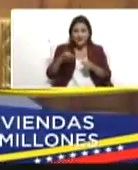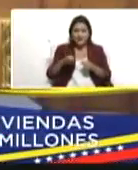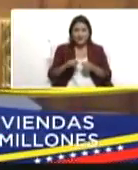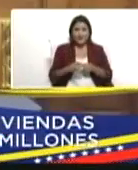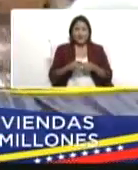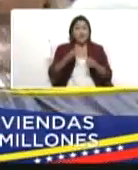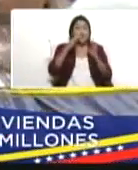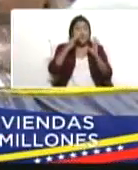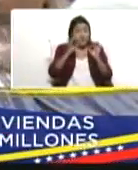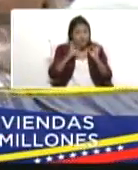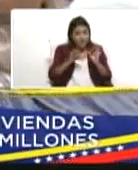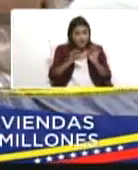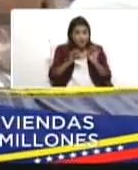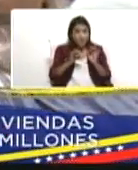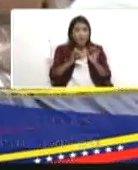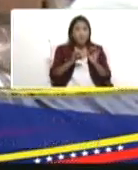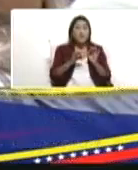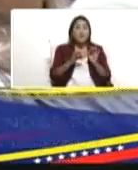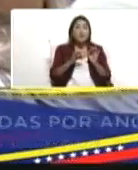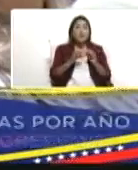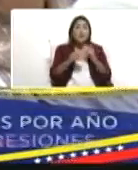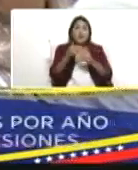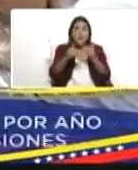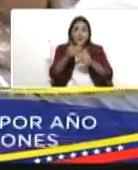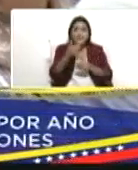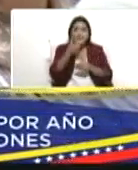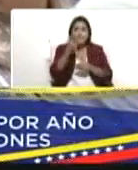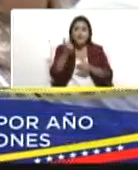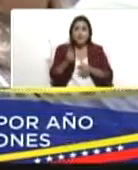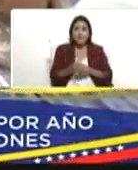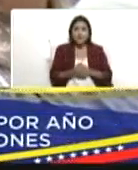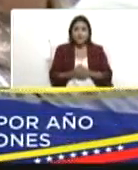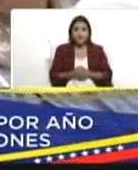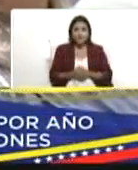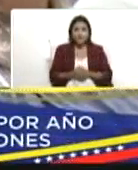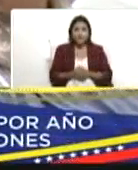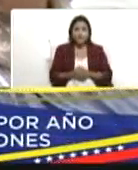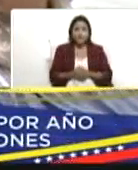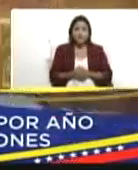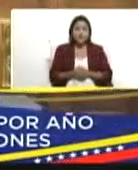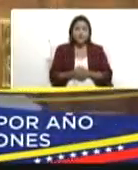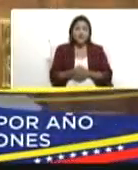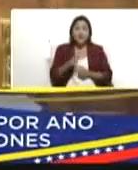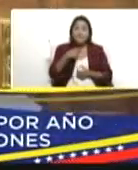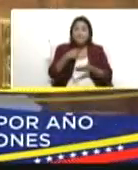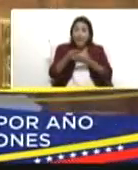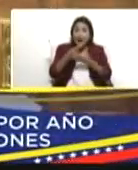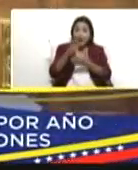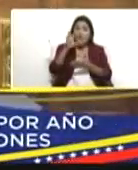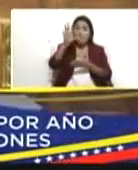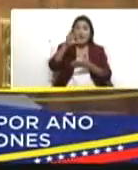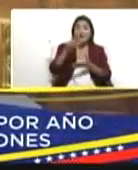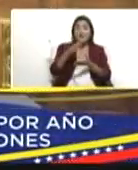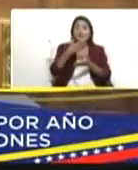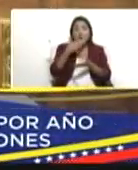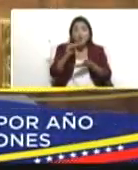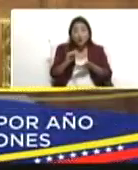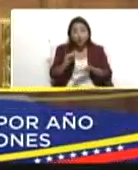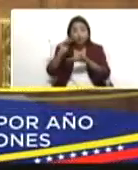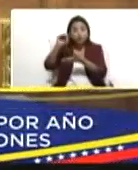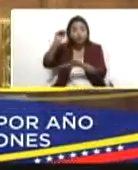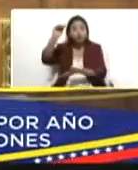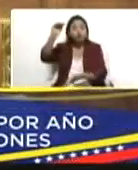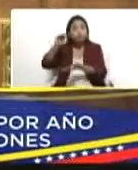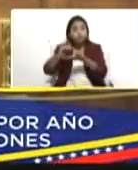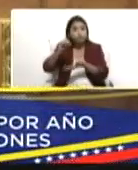la lupa para mejorar el sistema de bonificación del sistema patria para la gente que lo